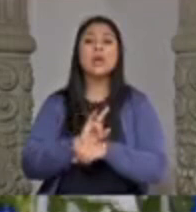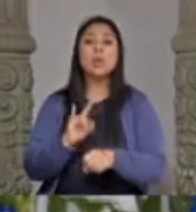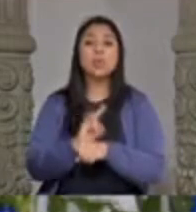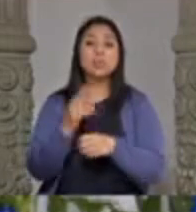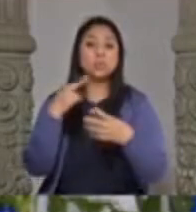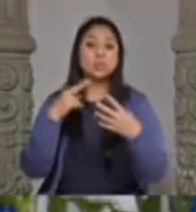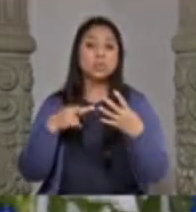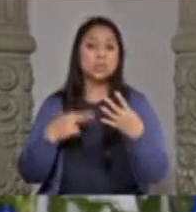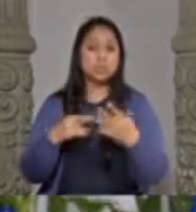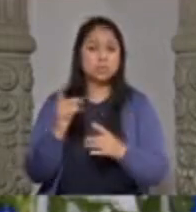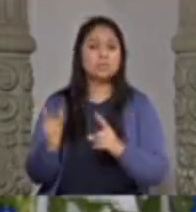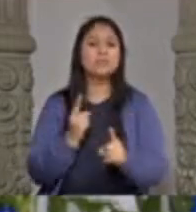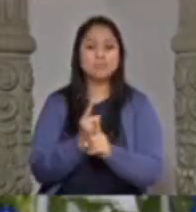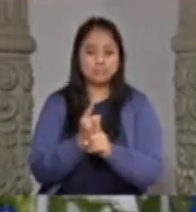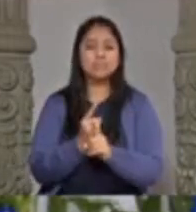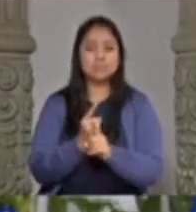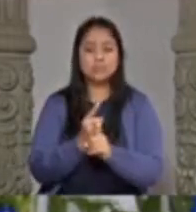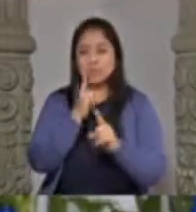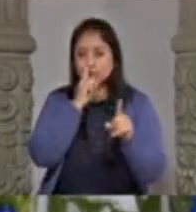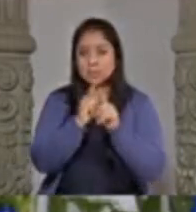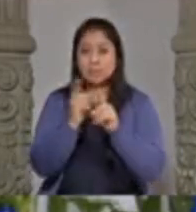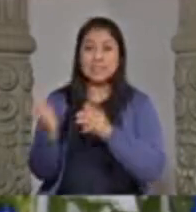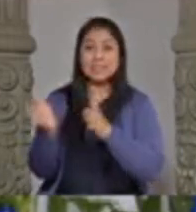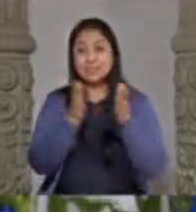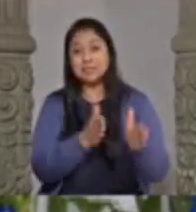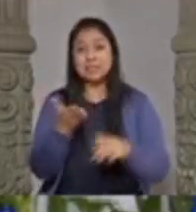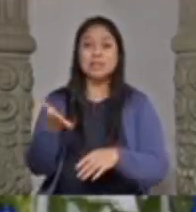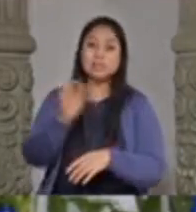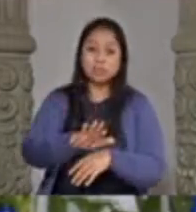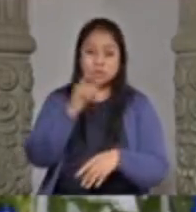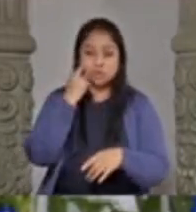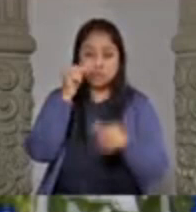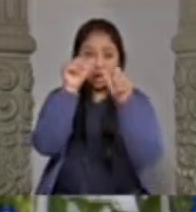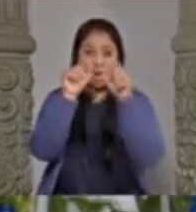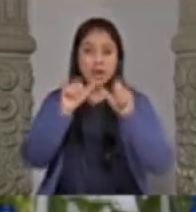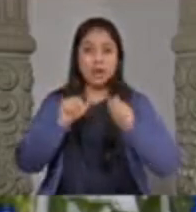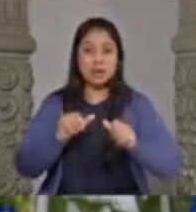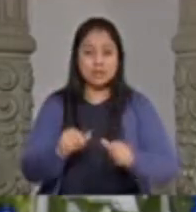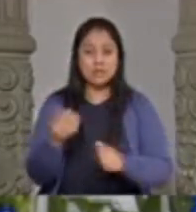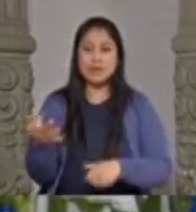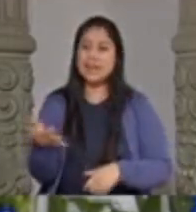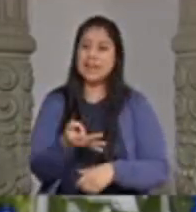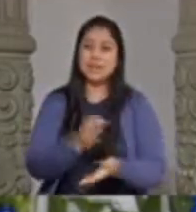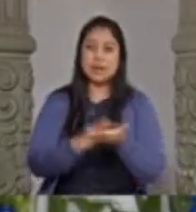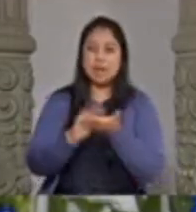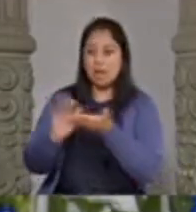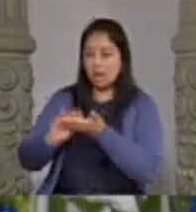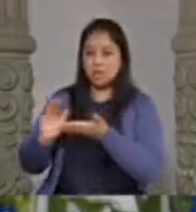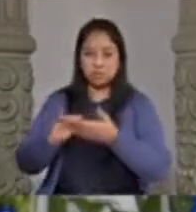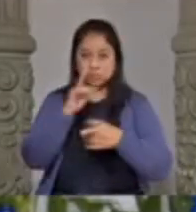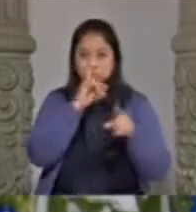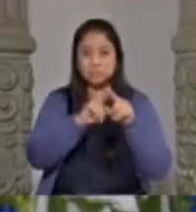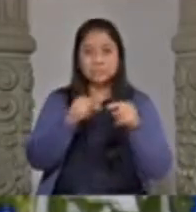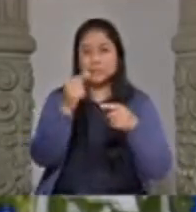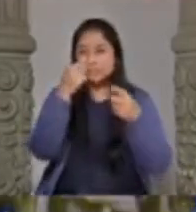correcto y posteriormente poder entrar al análisis de la calidad del gasto y de tantas cosas que hay que entrarle para que